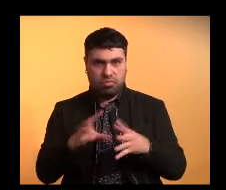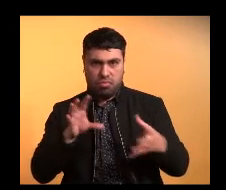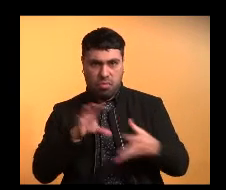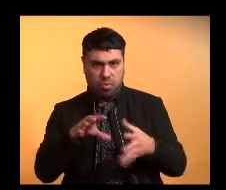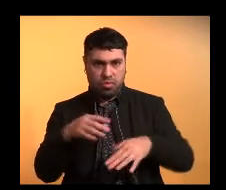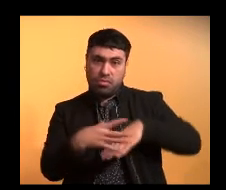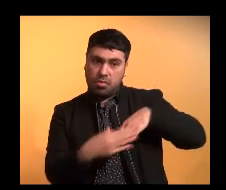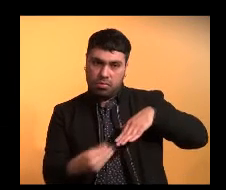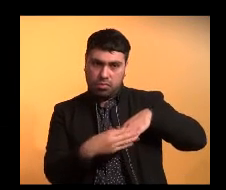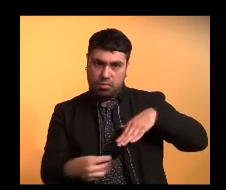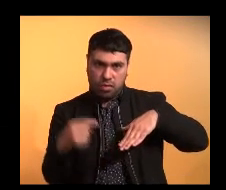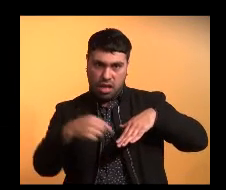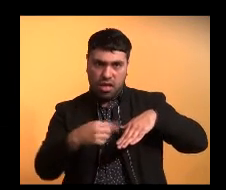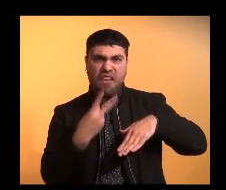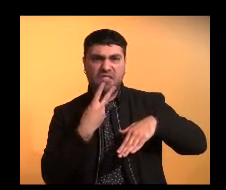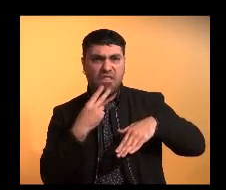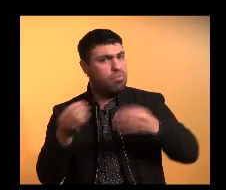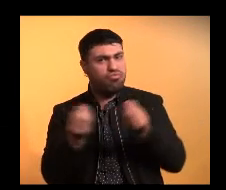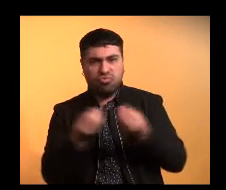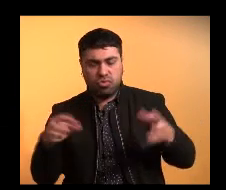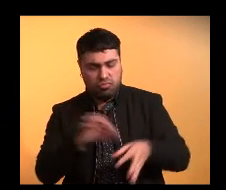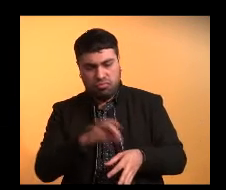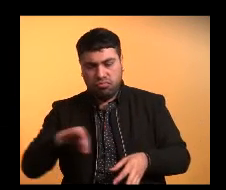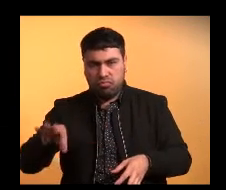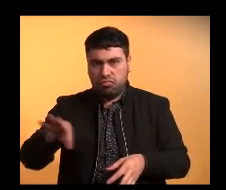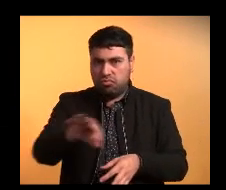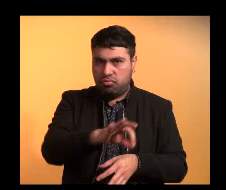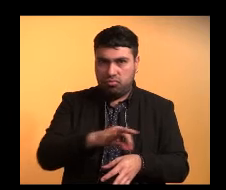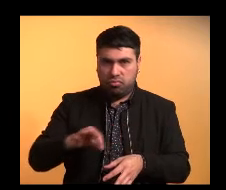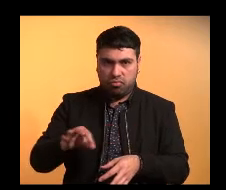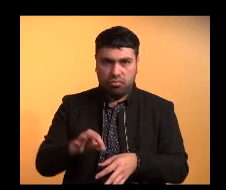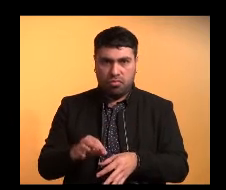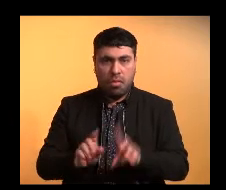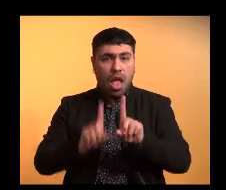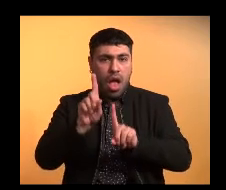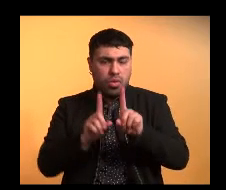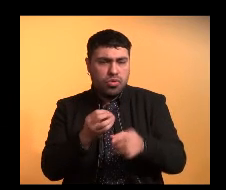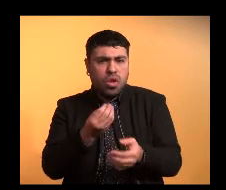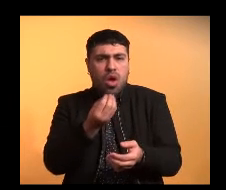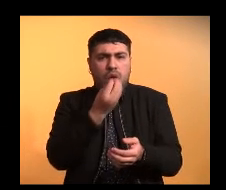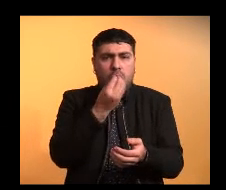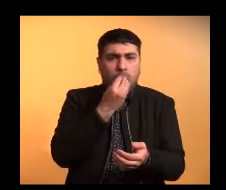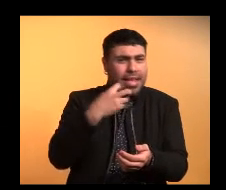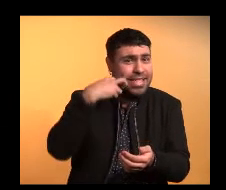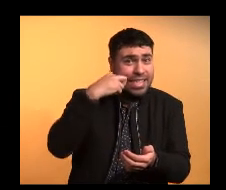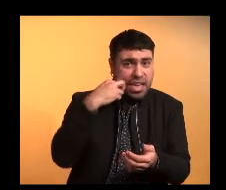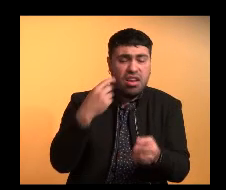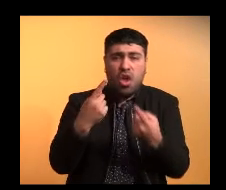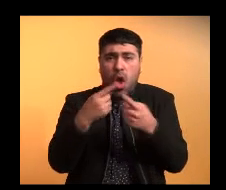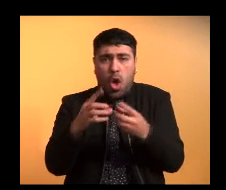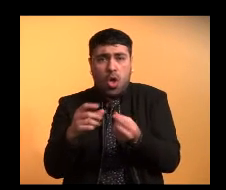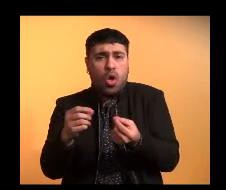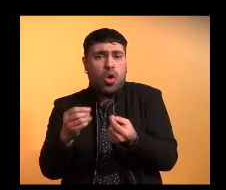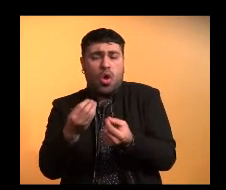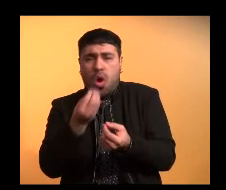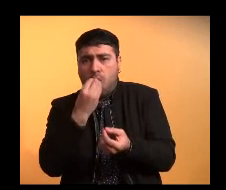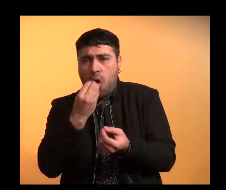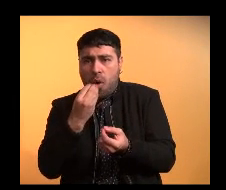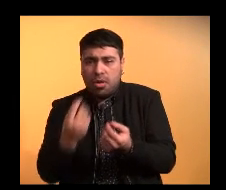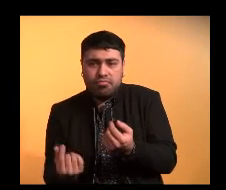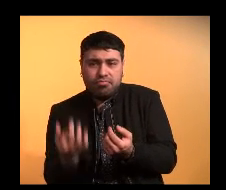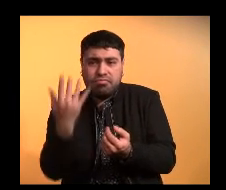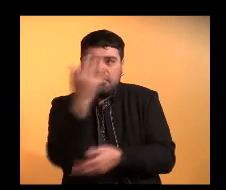en Antártica. Bueno, muchos de ellos no necesariamente son herbívoros, varios de ellos son carnívoros, algunos son omnívoros, es decir,